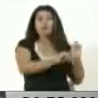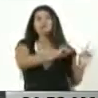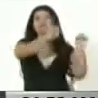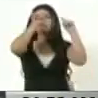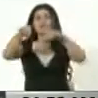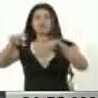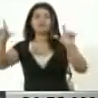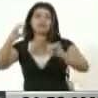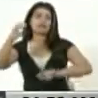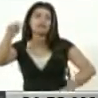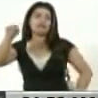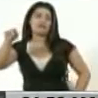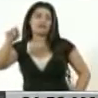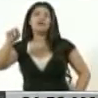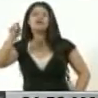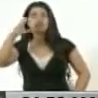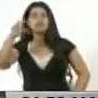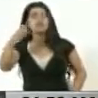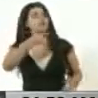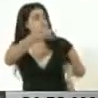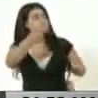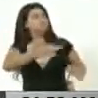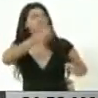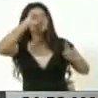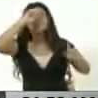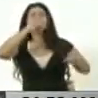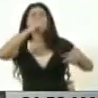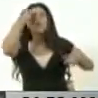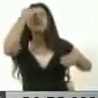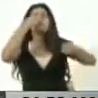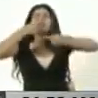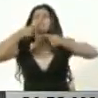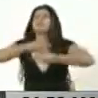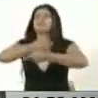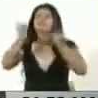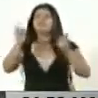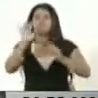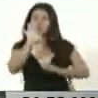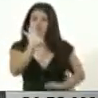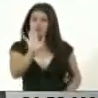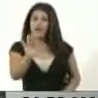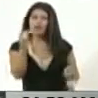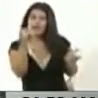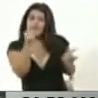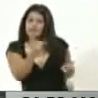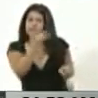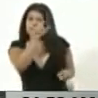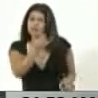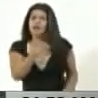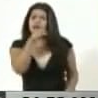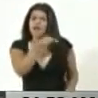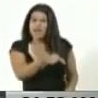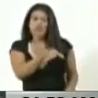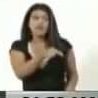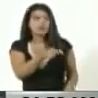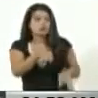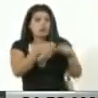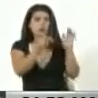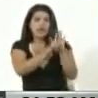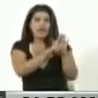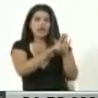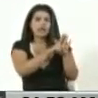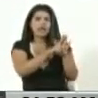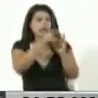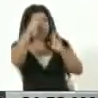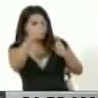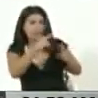joya. Es decir, es un delincuente, el vocero principal de una transnacional de la información para desinformar y para atacar